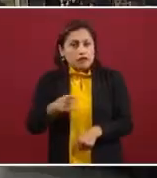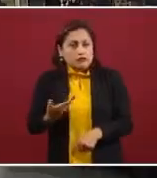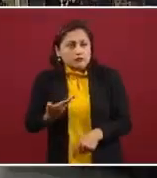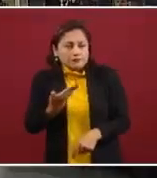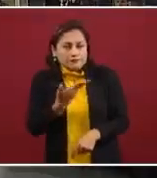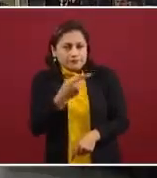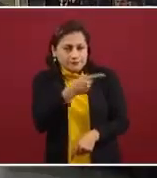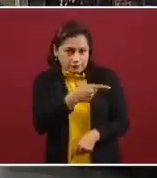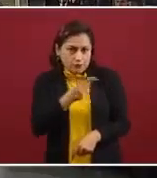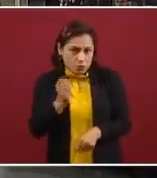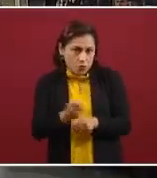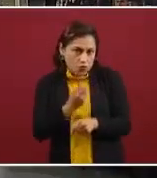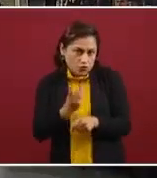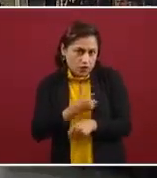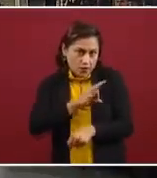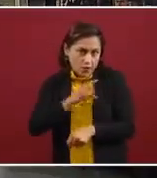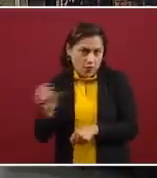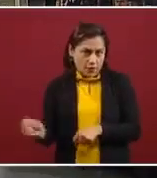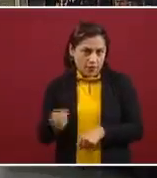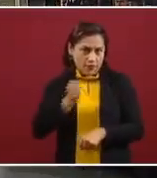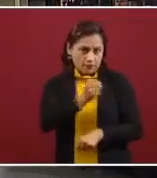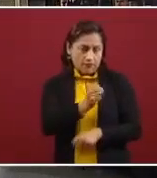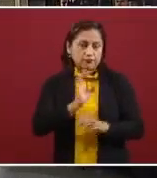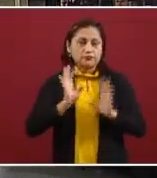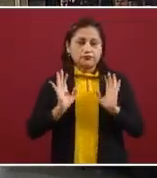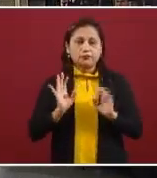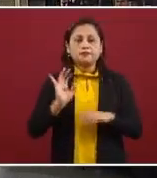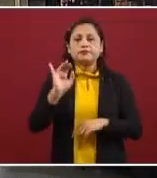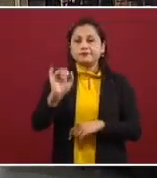oportunidad. Muchas gracias. Sí, es otro tema también muy importante.